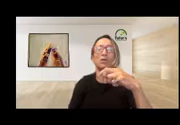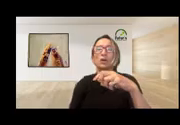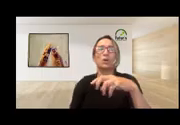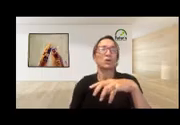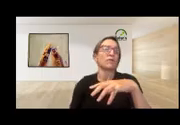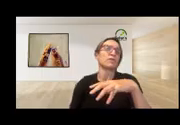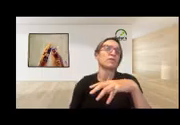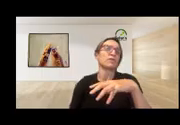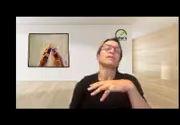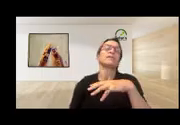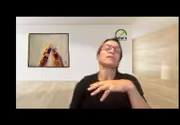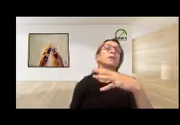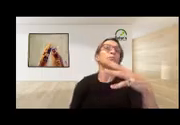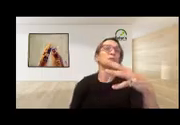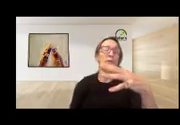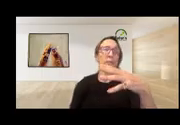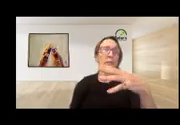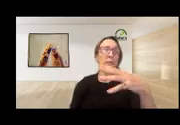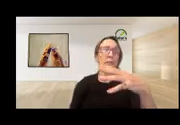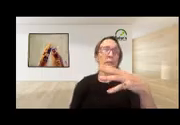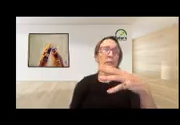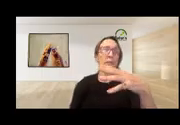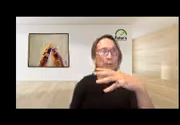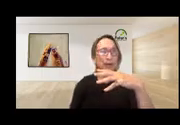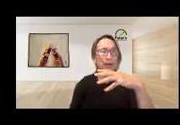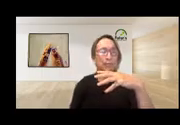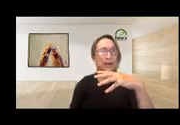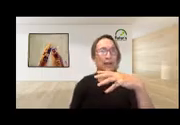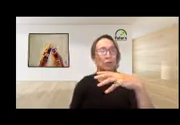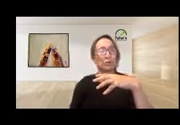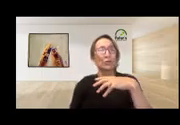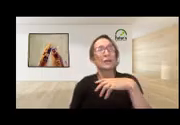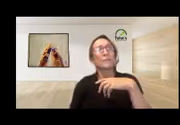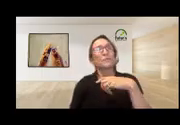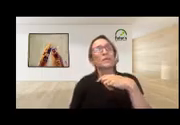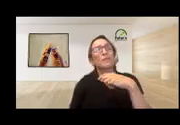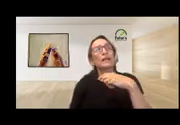biótico americano, que fue también terrible, pues, sobre todo